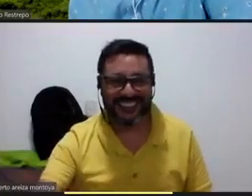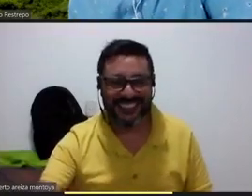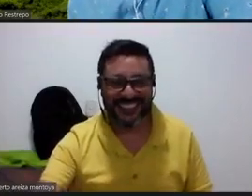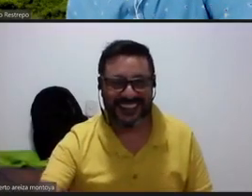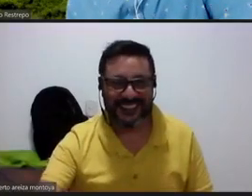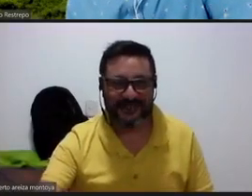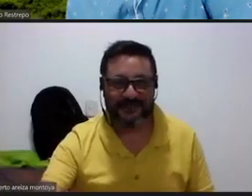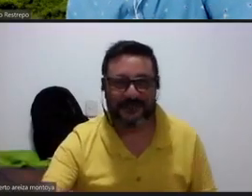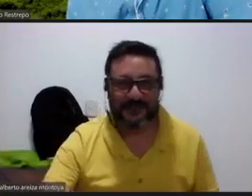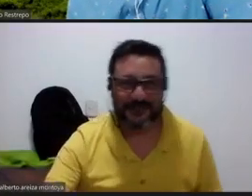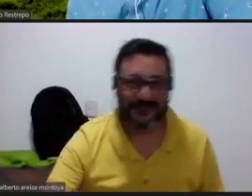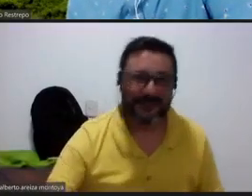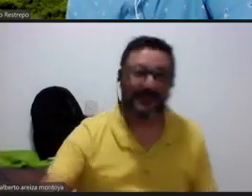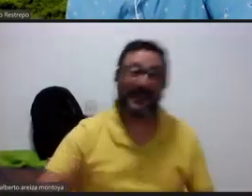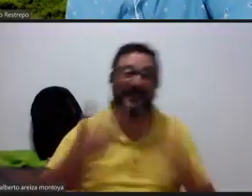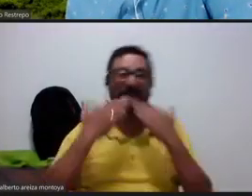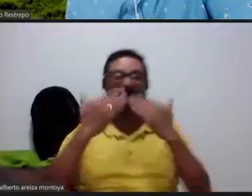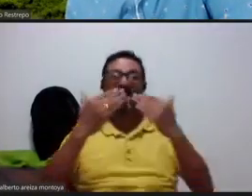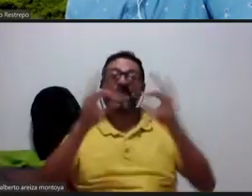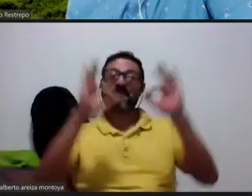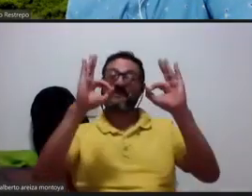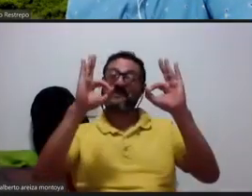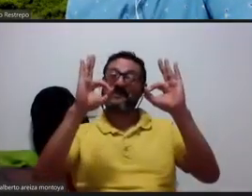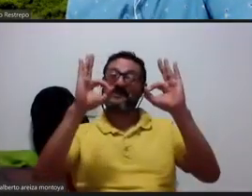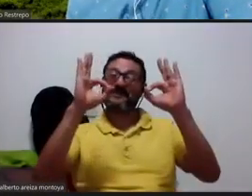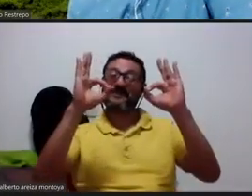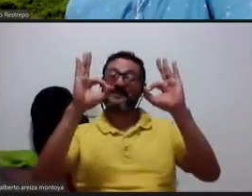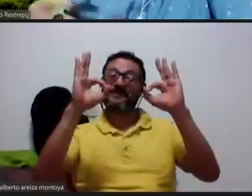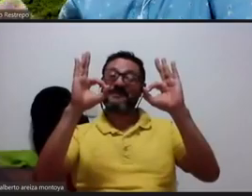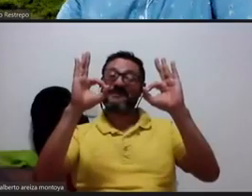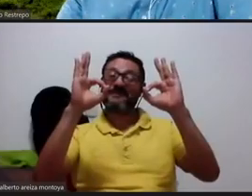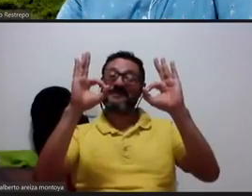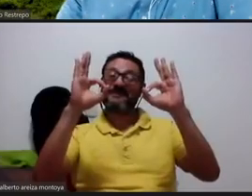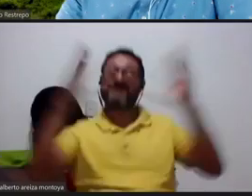por esas historias tan bacanas. Gracias a ustedes. Caro.